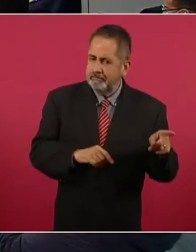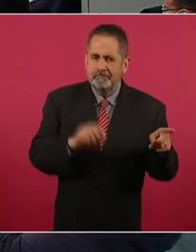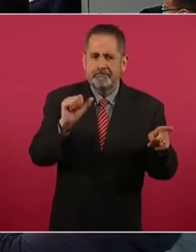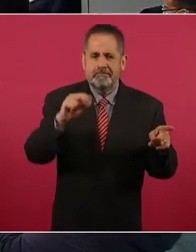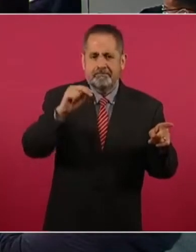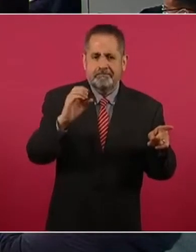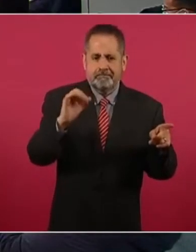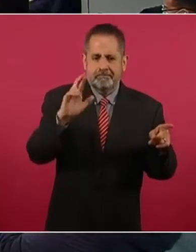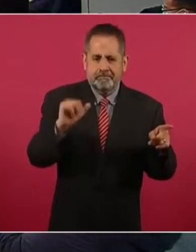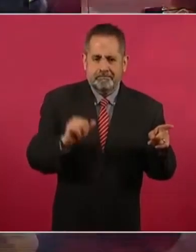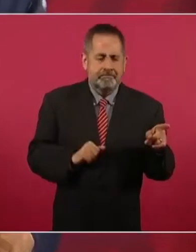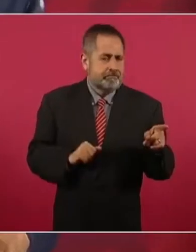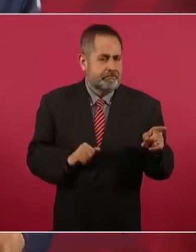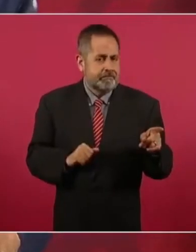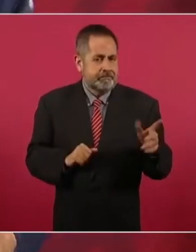Ancira,